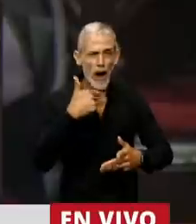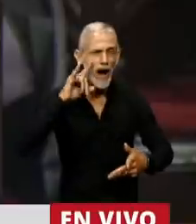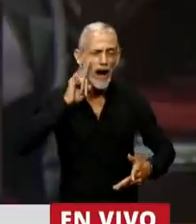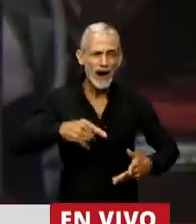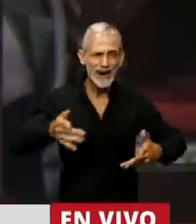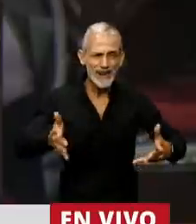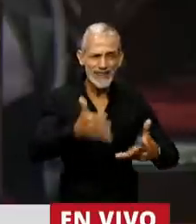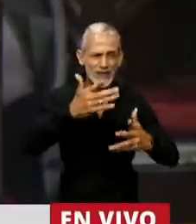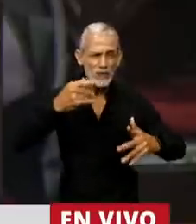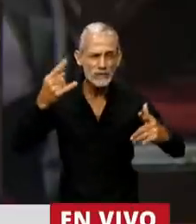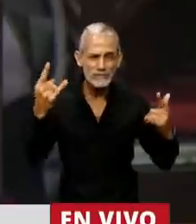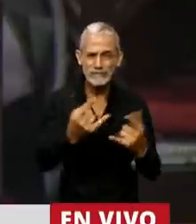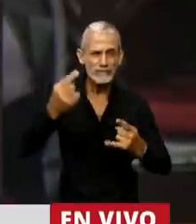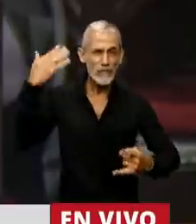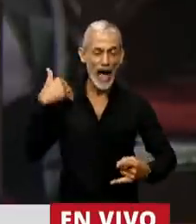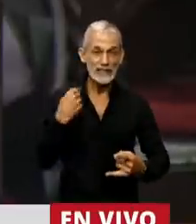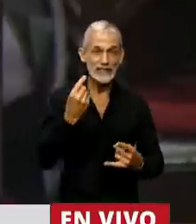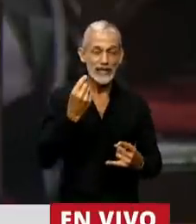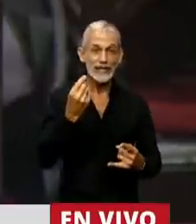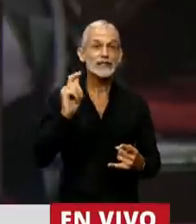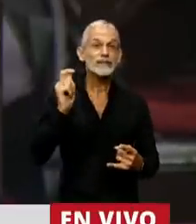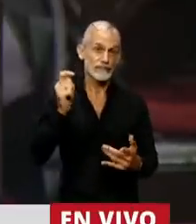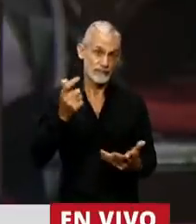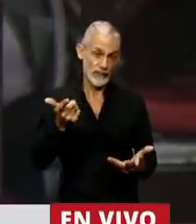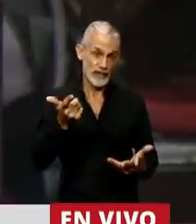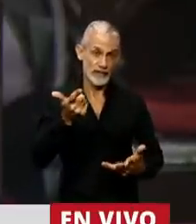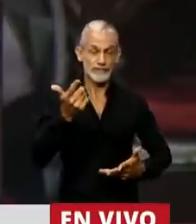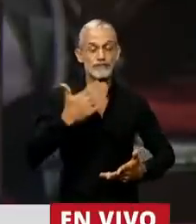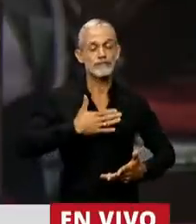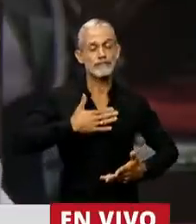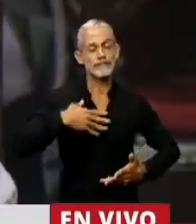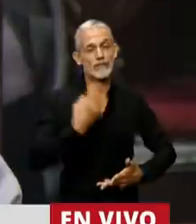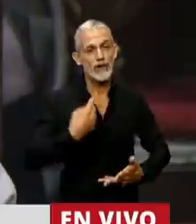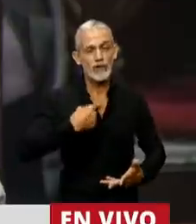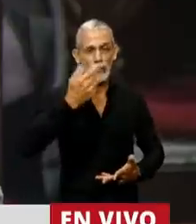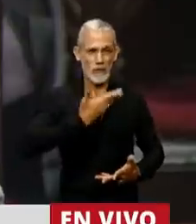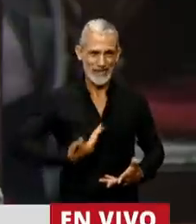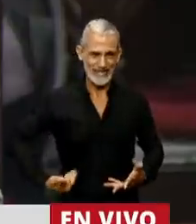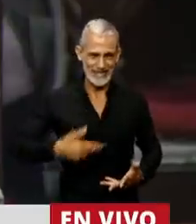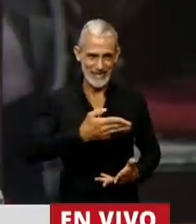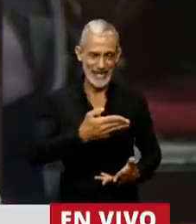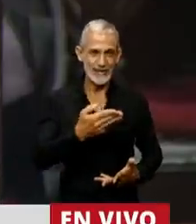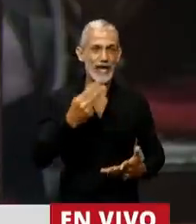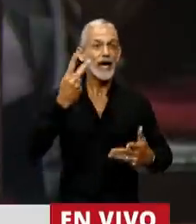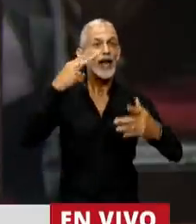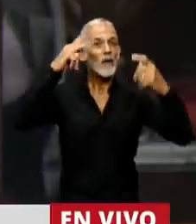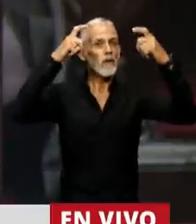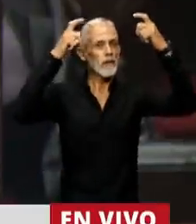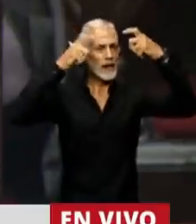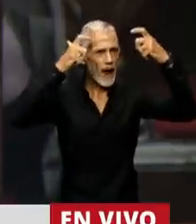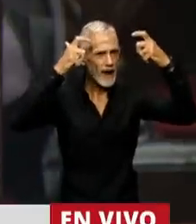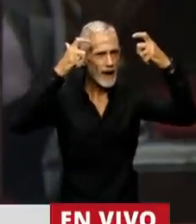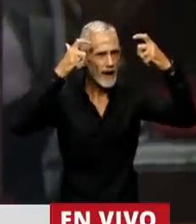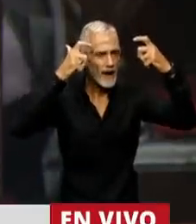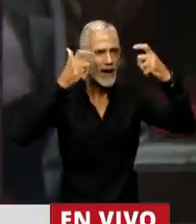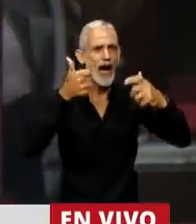ridícula, absurda frase de ayer de nuestro presidente, el virrey Alberto